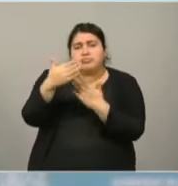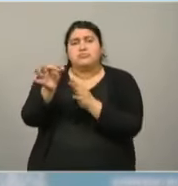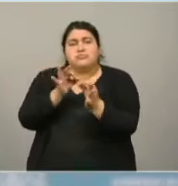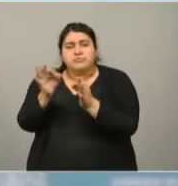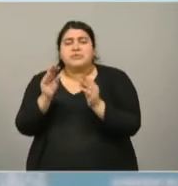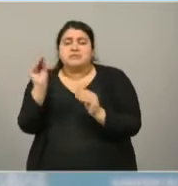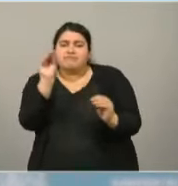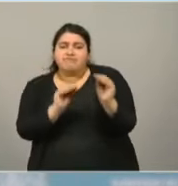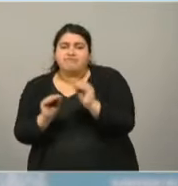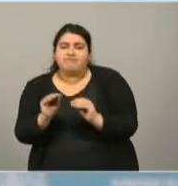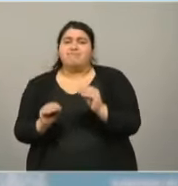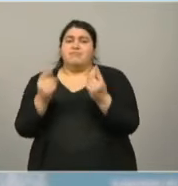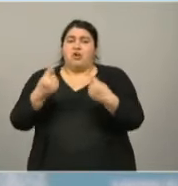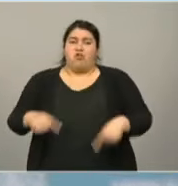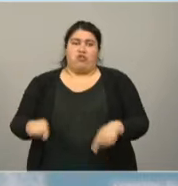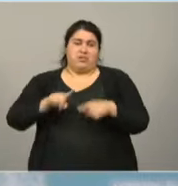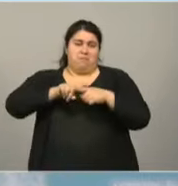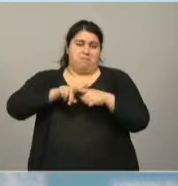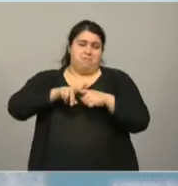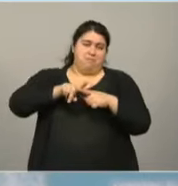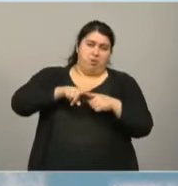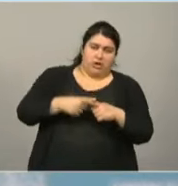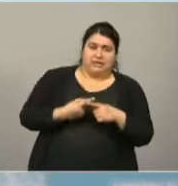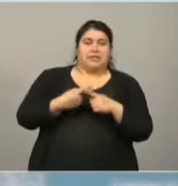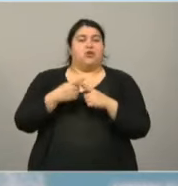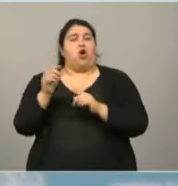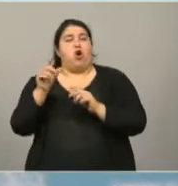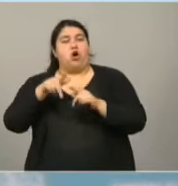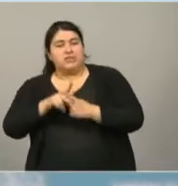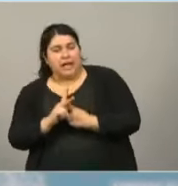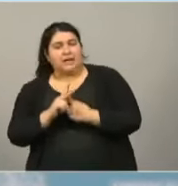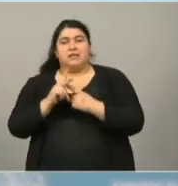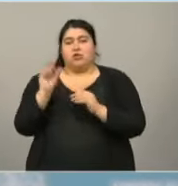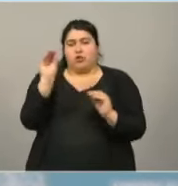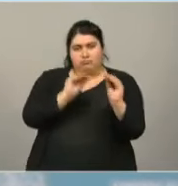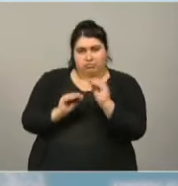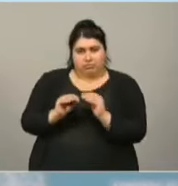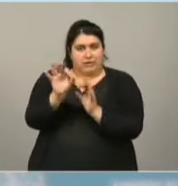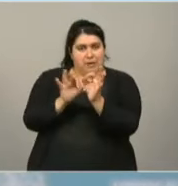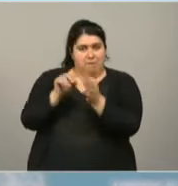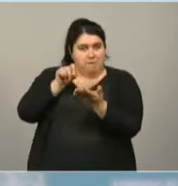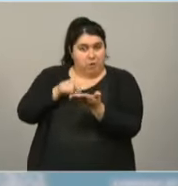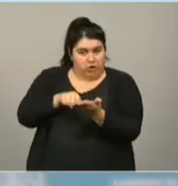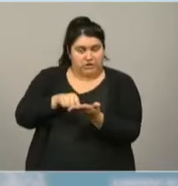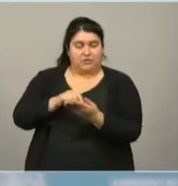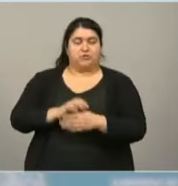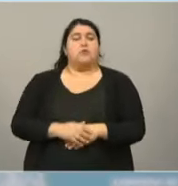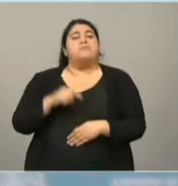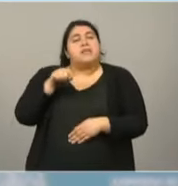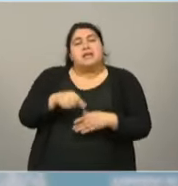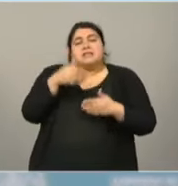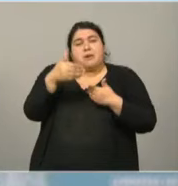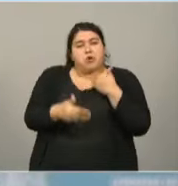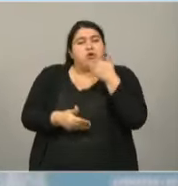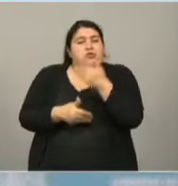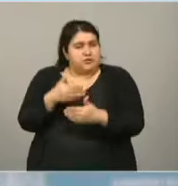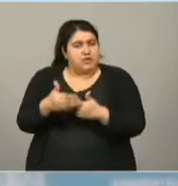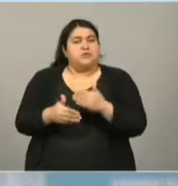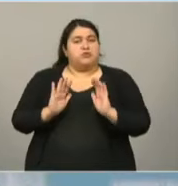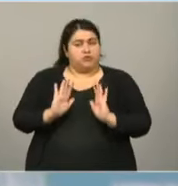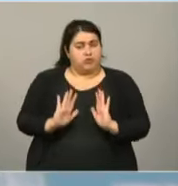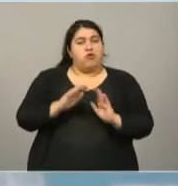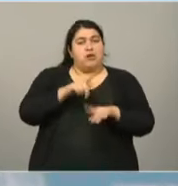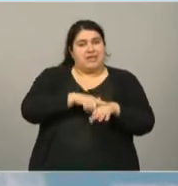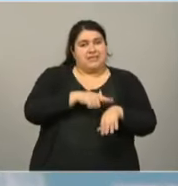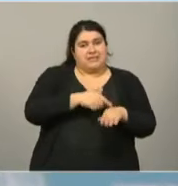técnicos eh Y políticos obviamente de de ese proyecto Así que ese es el proceso que que nos hemos dado